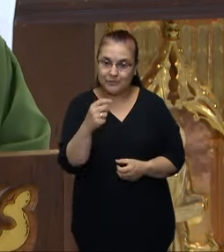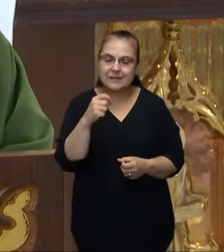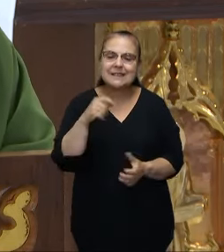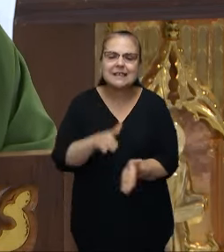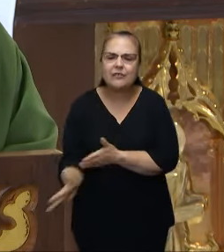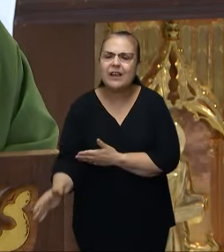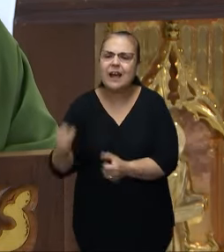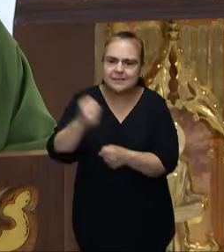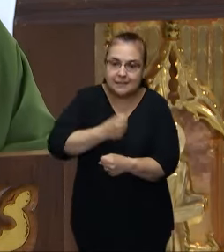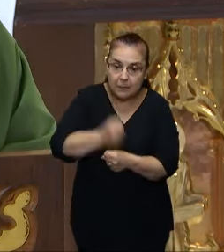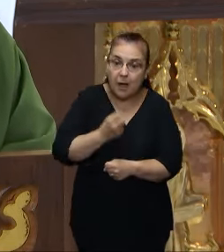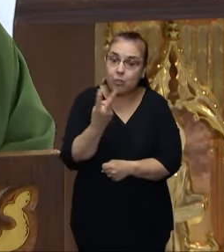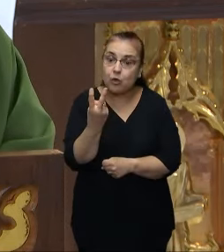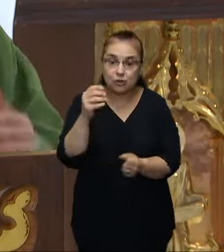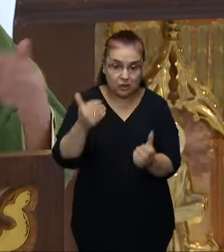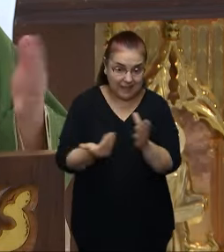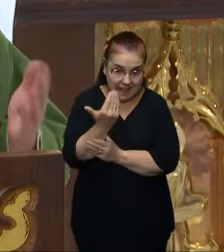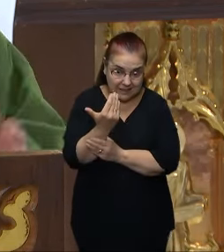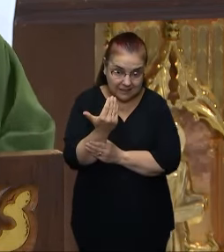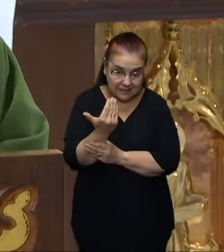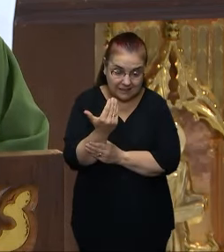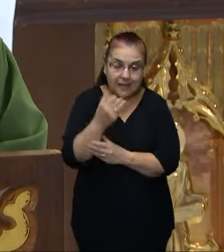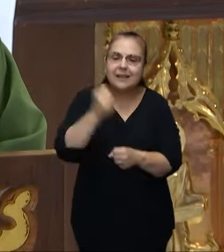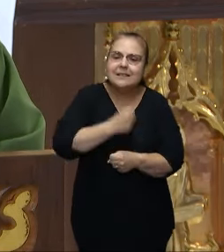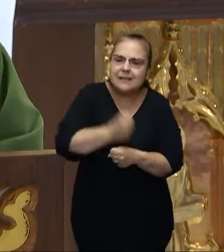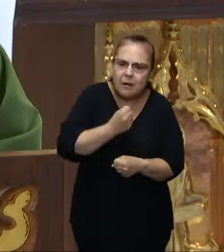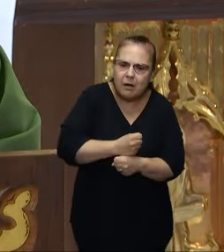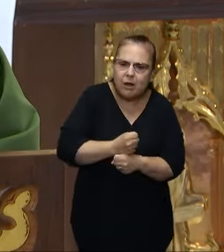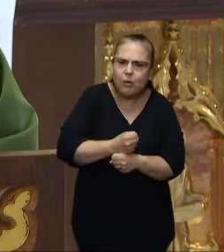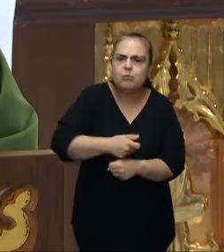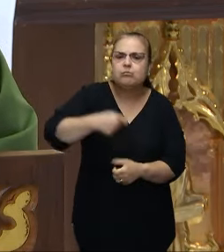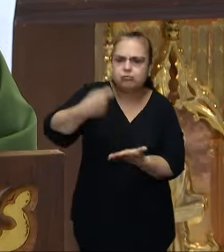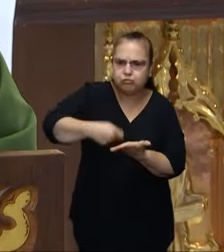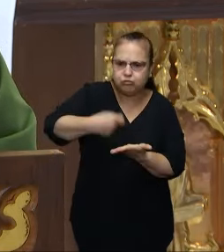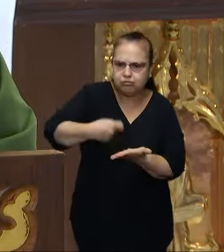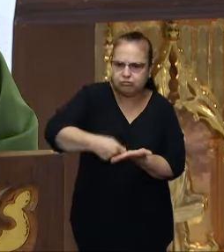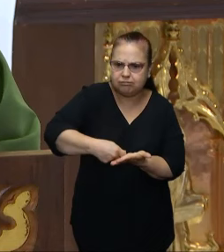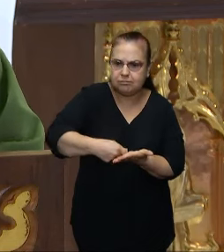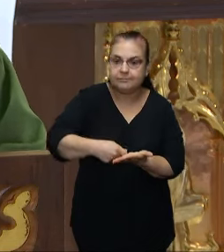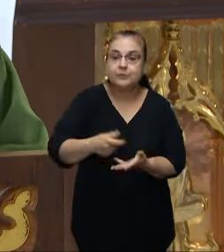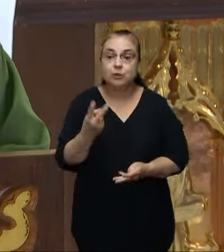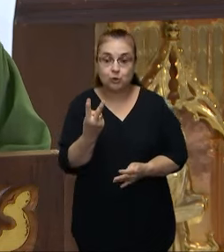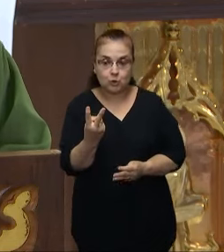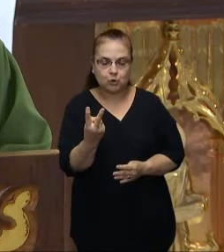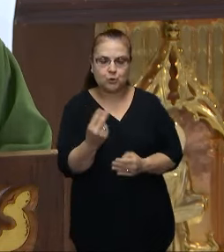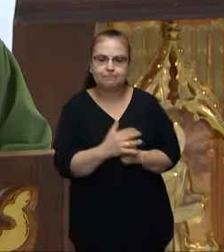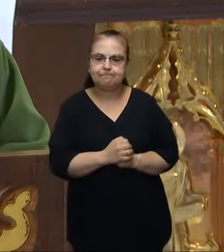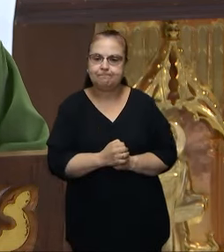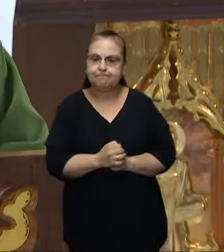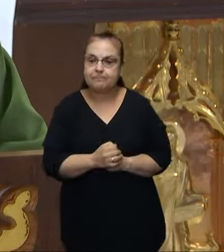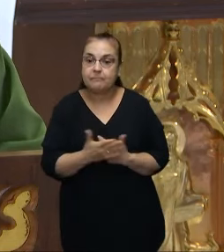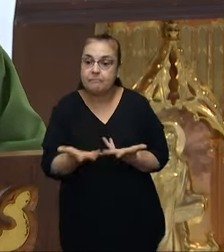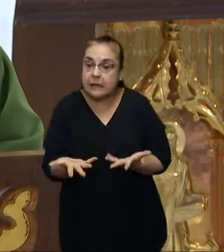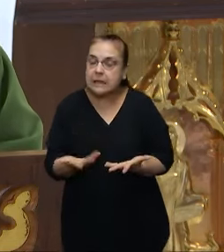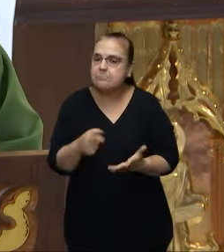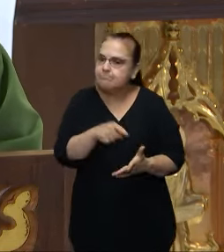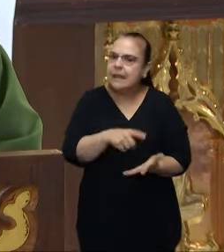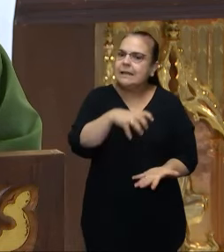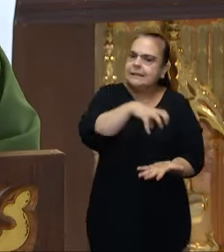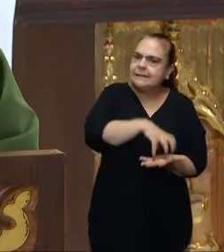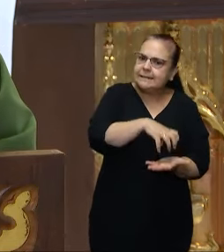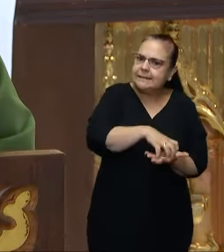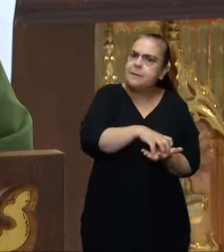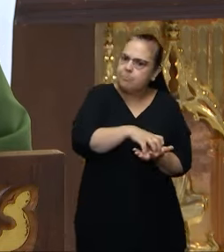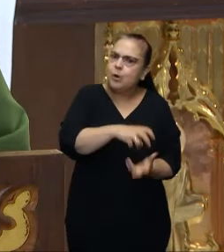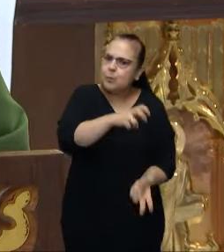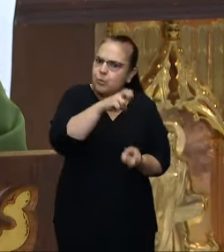era para el templo además de otros impuestos Bueno pues con eso del templo Jesús lo tiene también